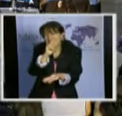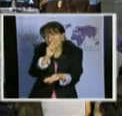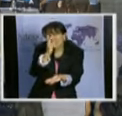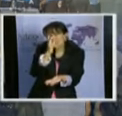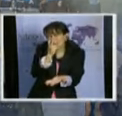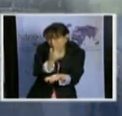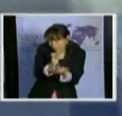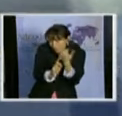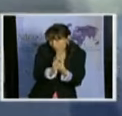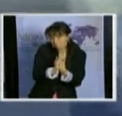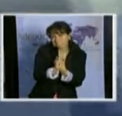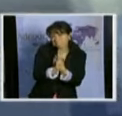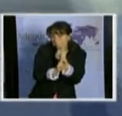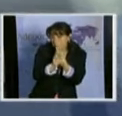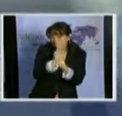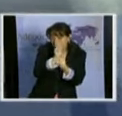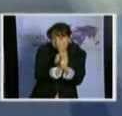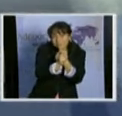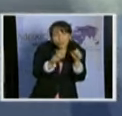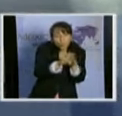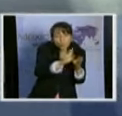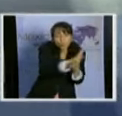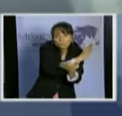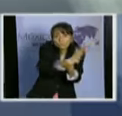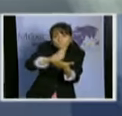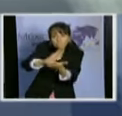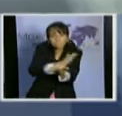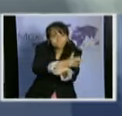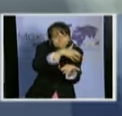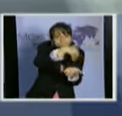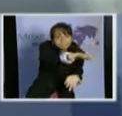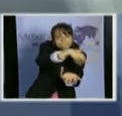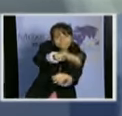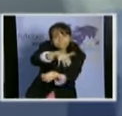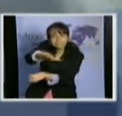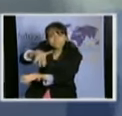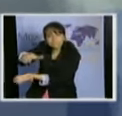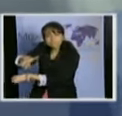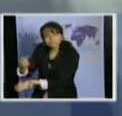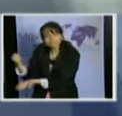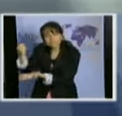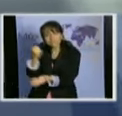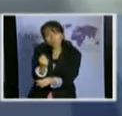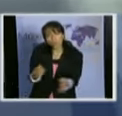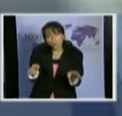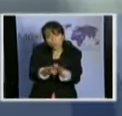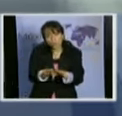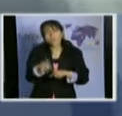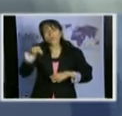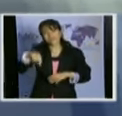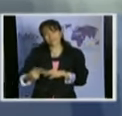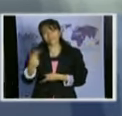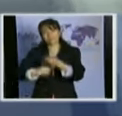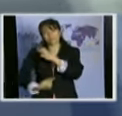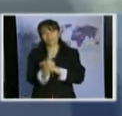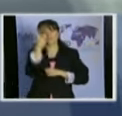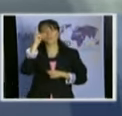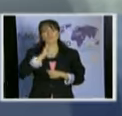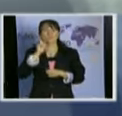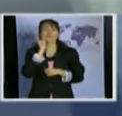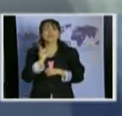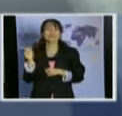que trabajar muy de cerca, por supuesto, con ustedes. Principalmente, aquí está una diputada que es, como dijimos, a